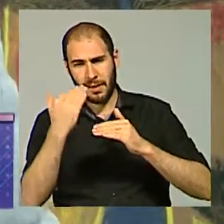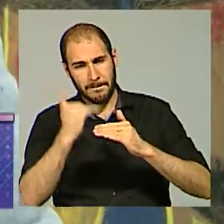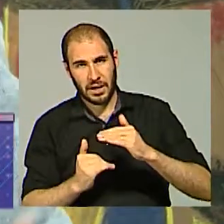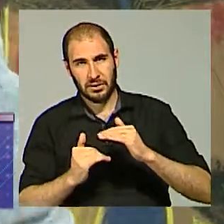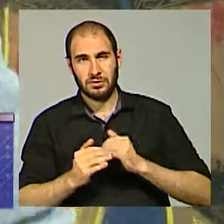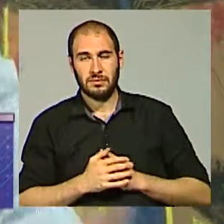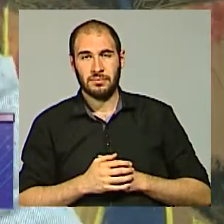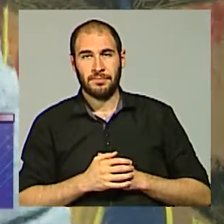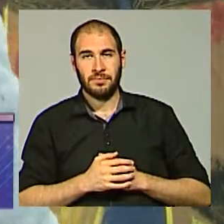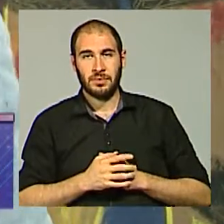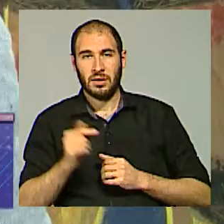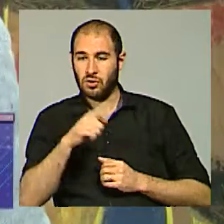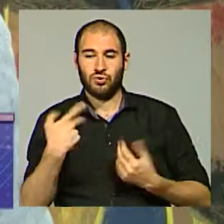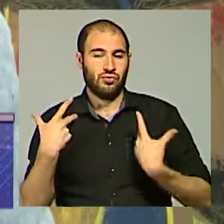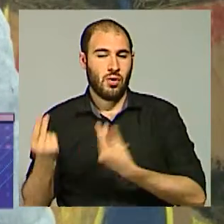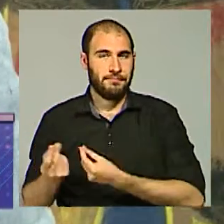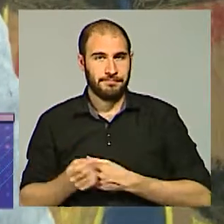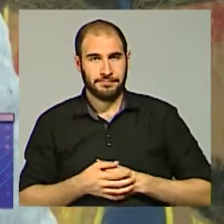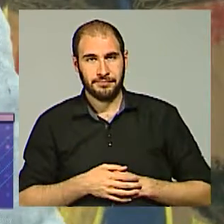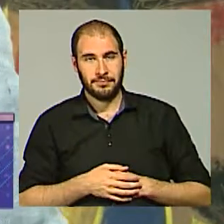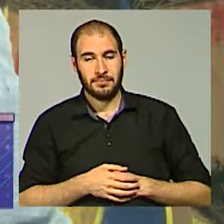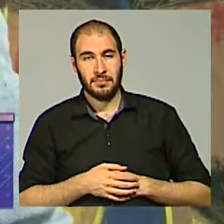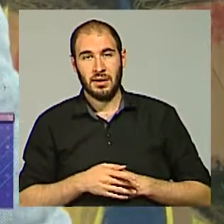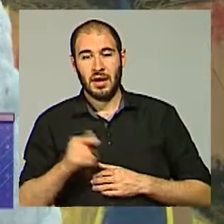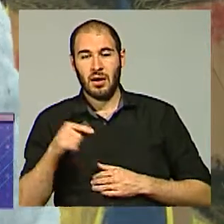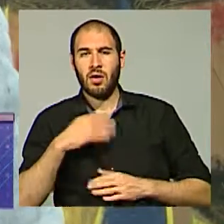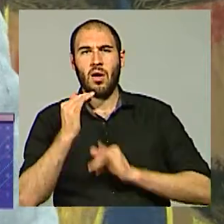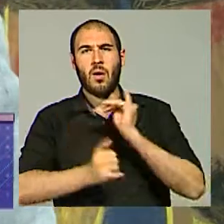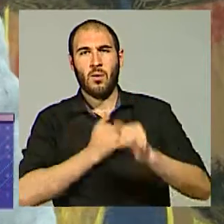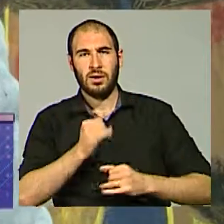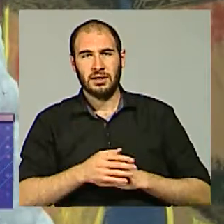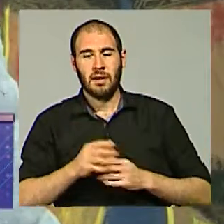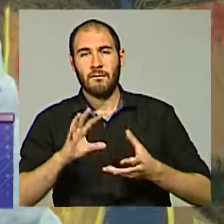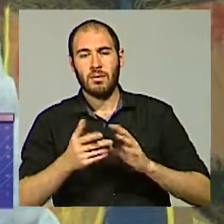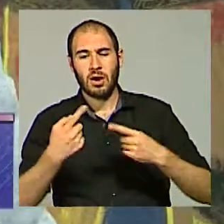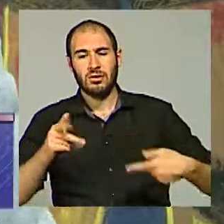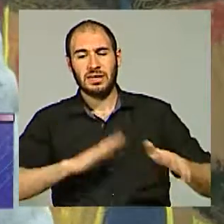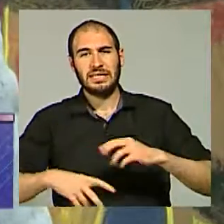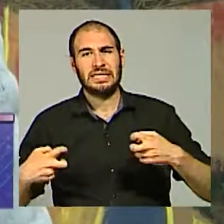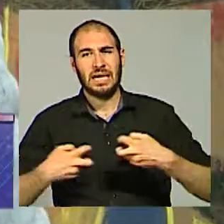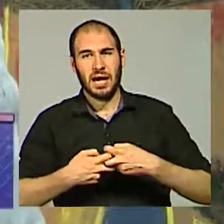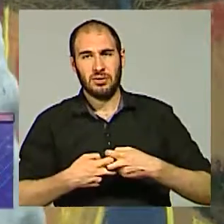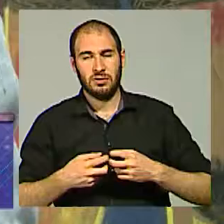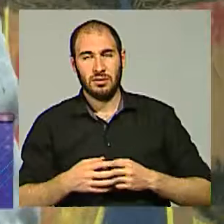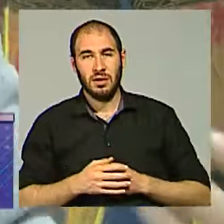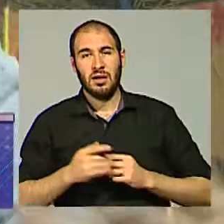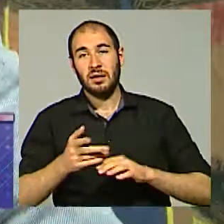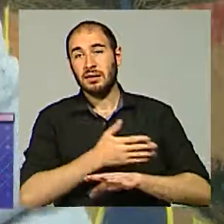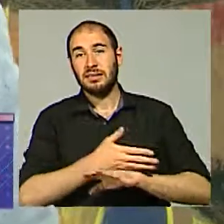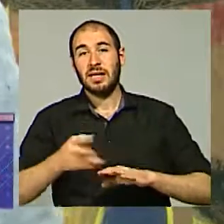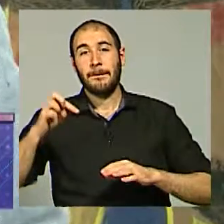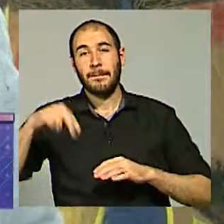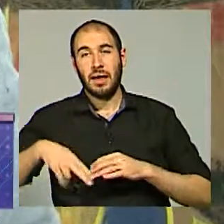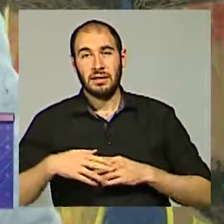por supuesto que fue rechazada y lo que se está planteando como medida de acción gremial y continuar con aquel